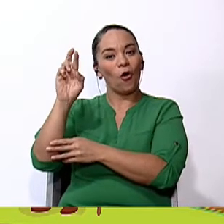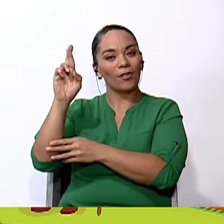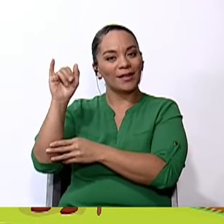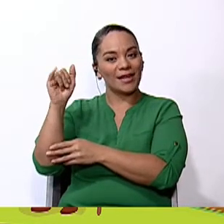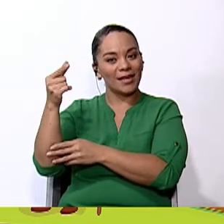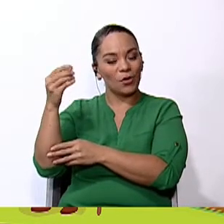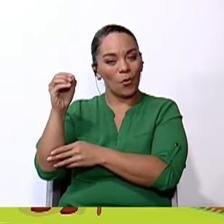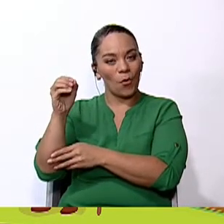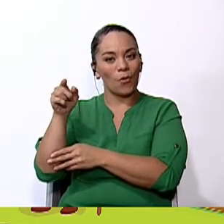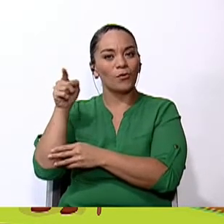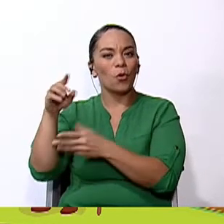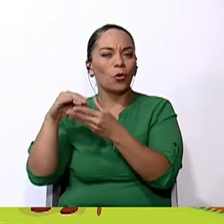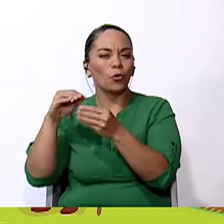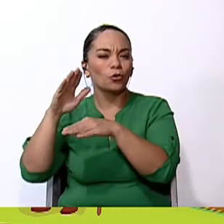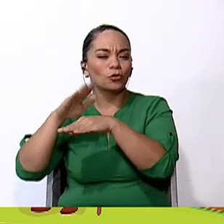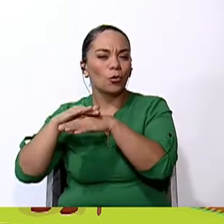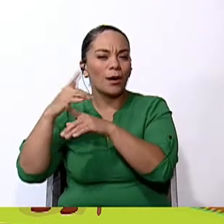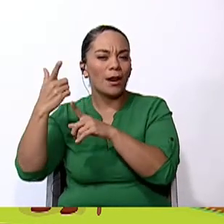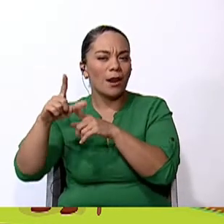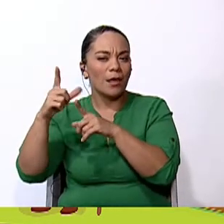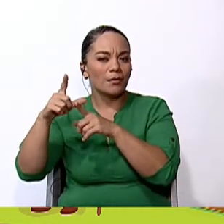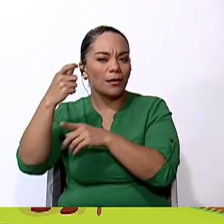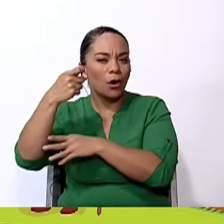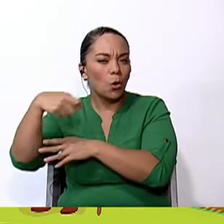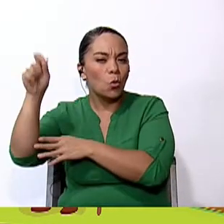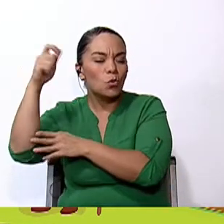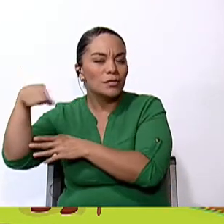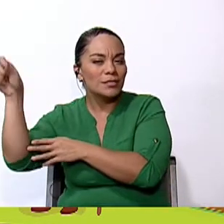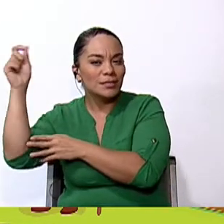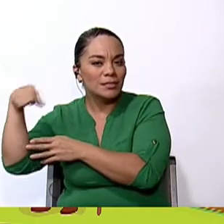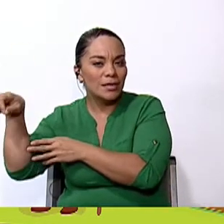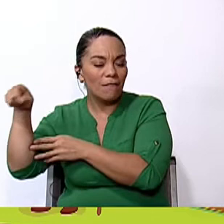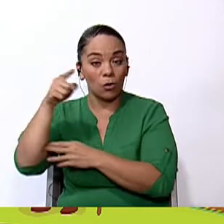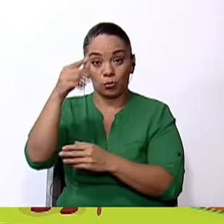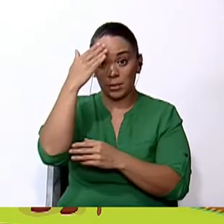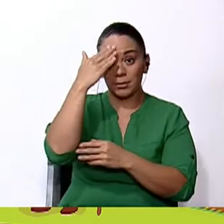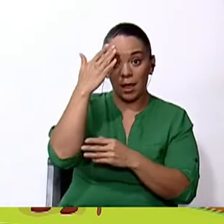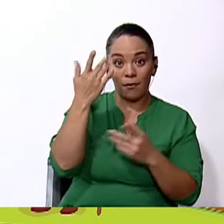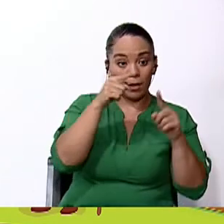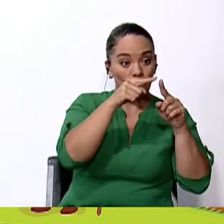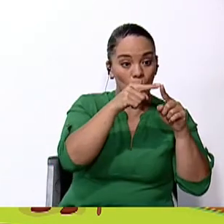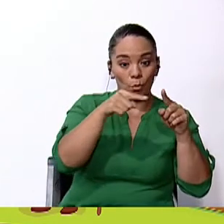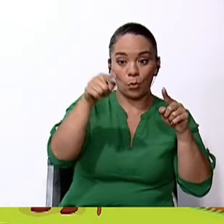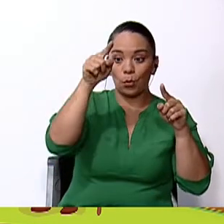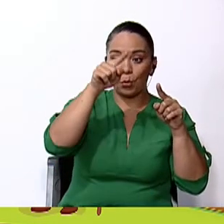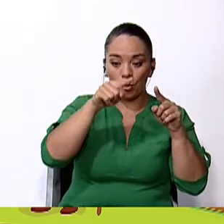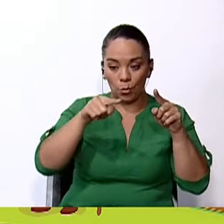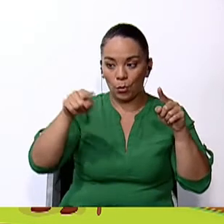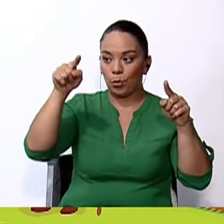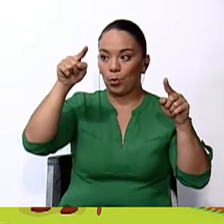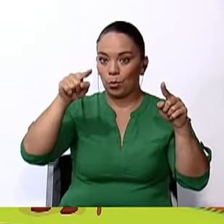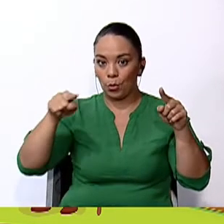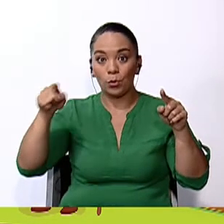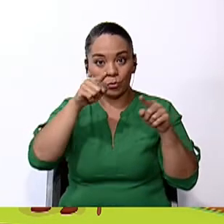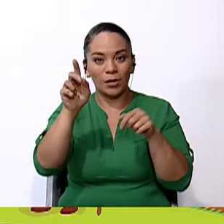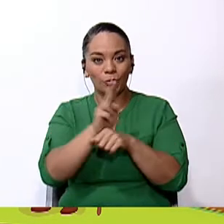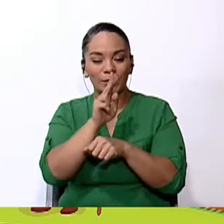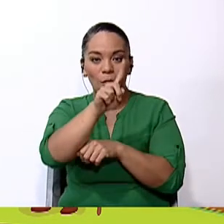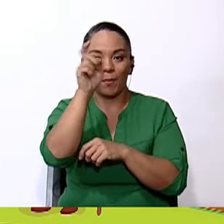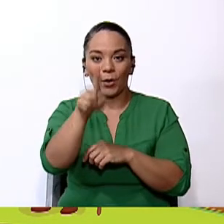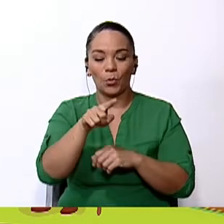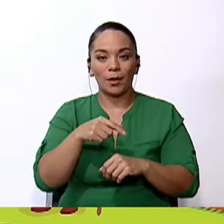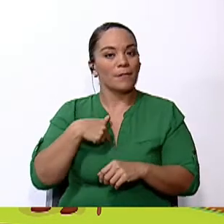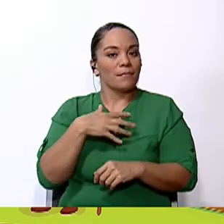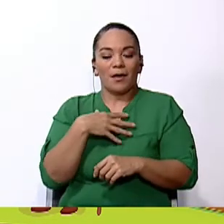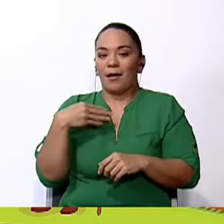en cursiva. ¿Han escuchado sobre la letra cursiva? ¿La han utilizado? A mí